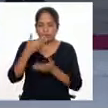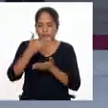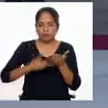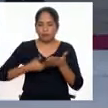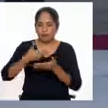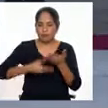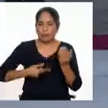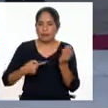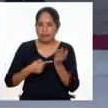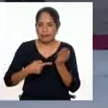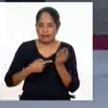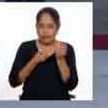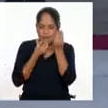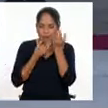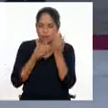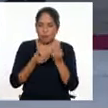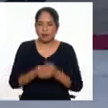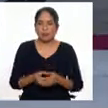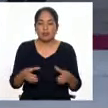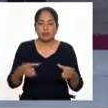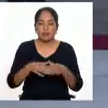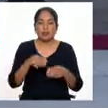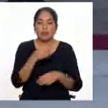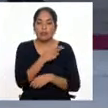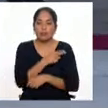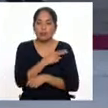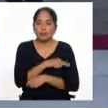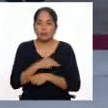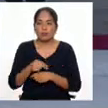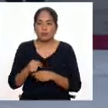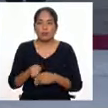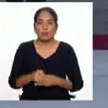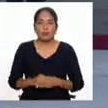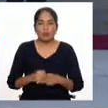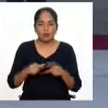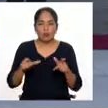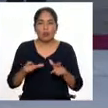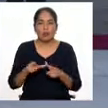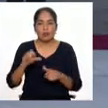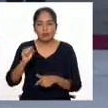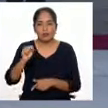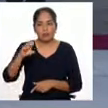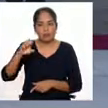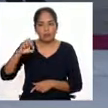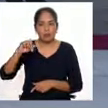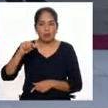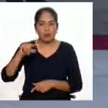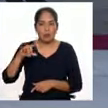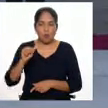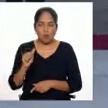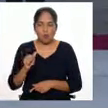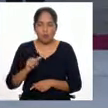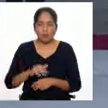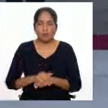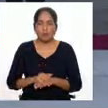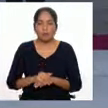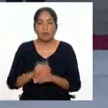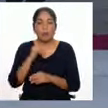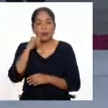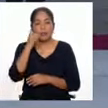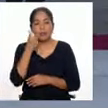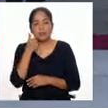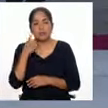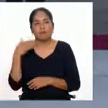técnico del centro de salud estratégico de Zapagua. Ya mañana nos dirigimos hacia Bolognesi de